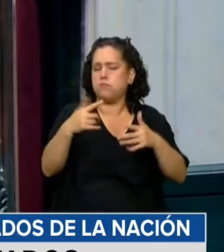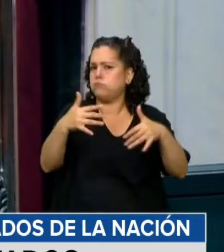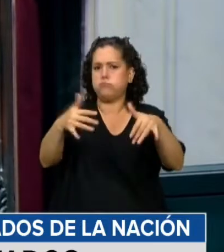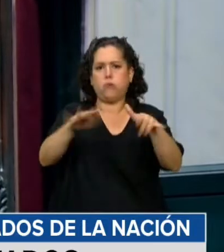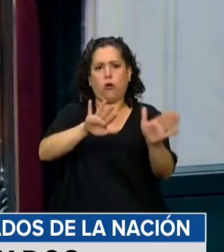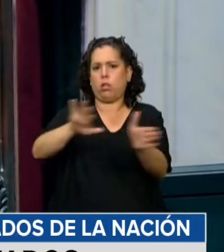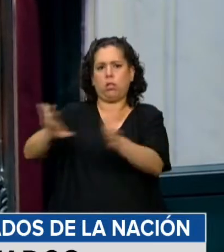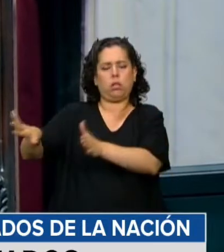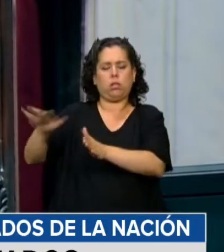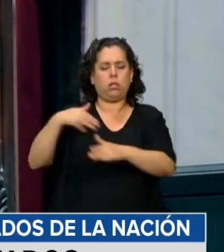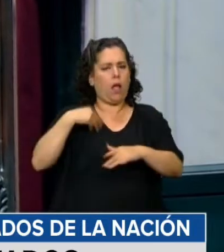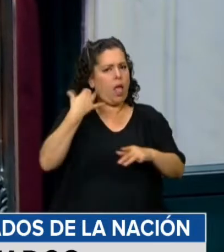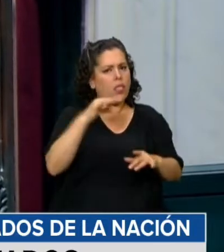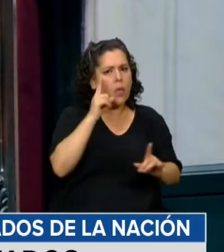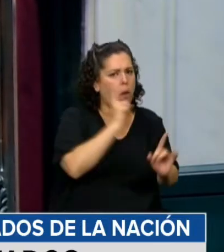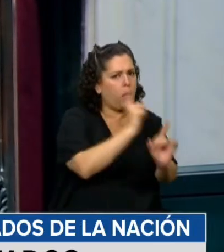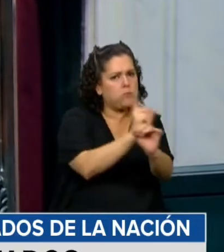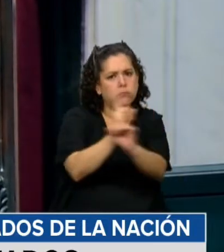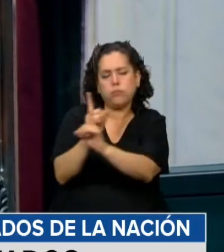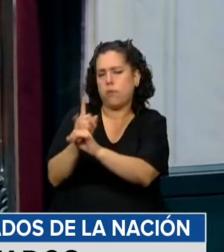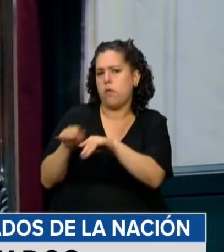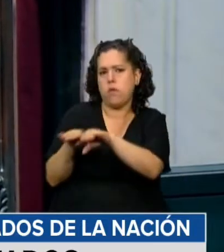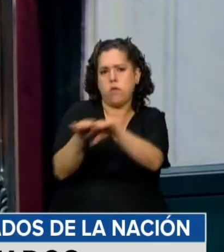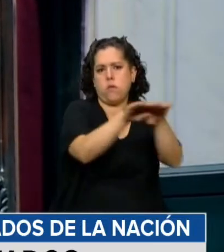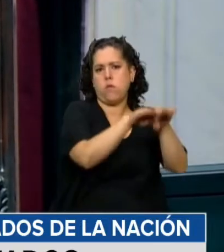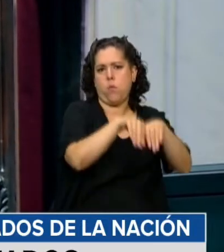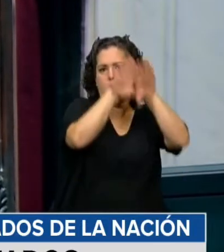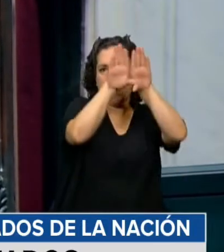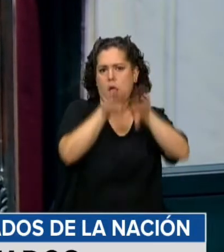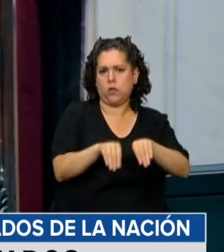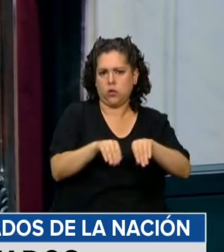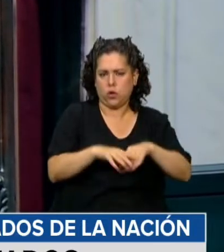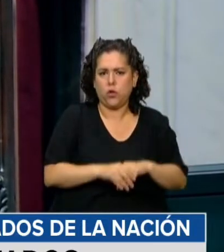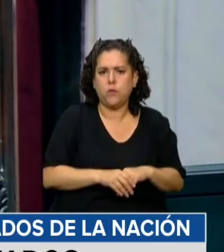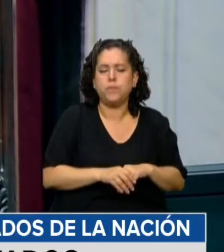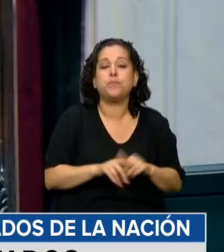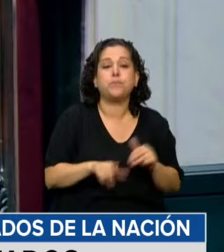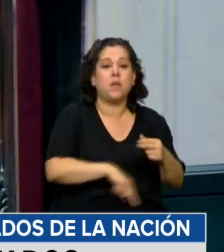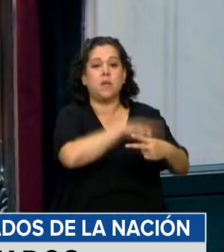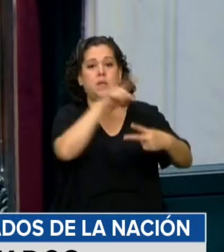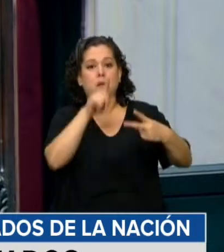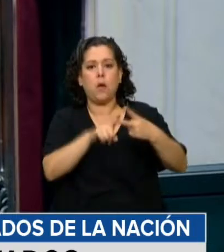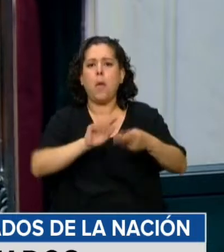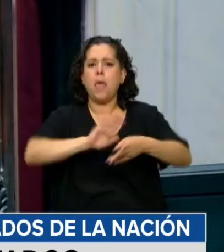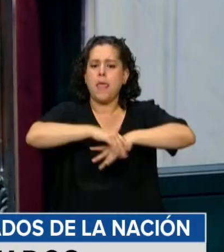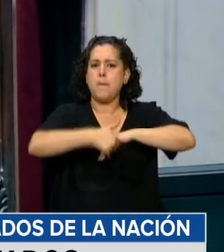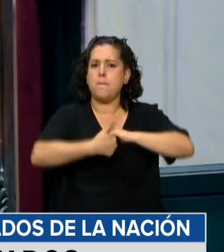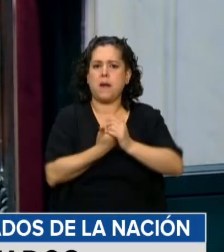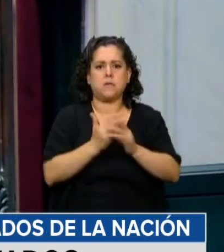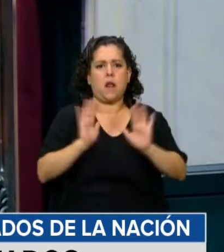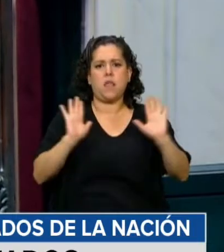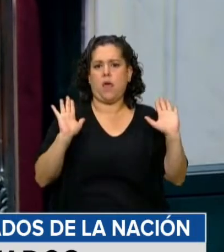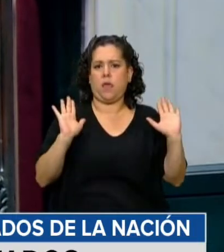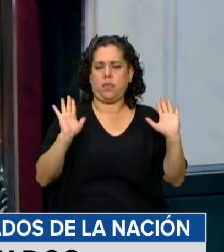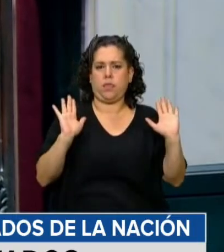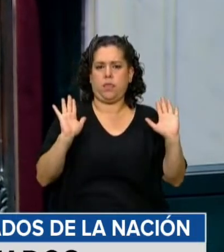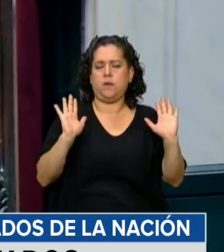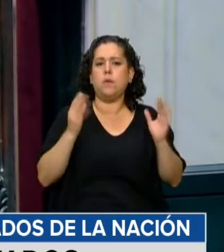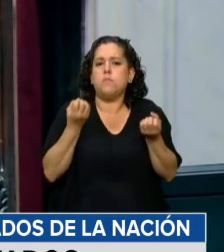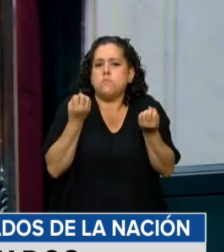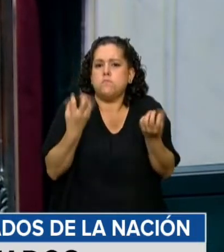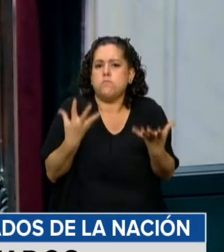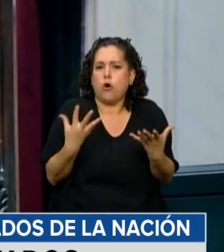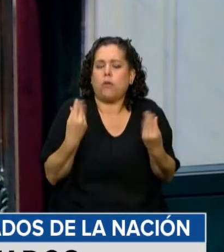respectivos bloques. Otro principio fundamental al cual me ajustaré es el de la imparcialidad. No solo porque